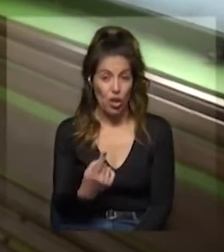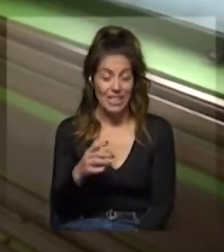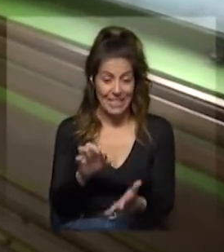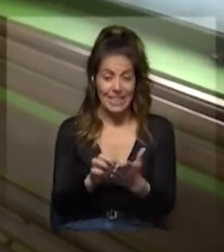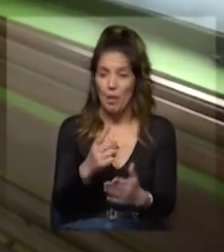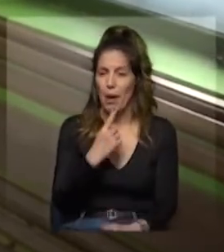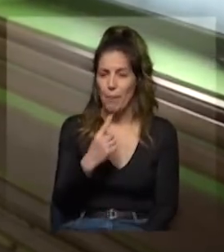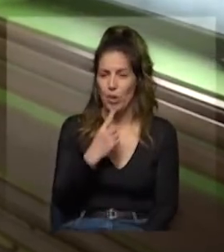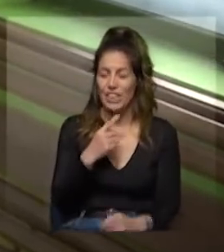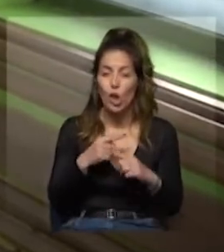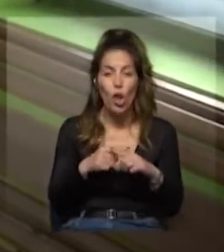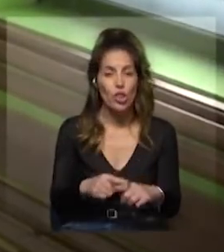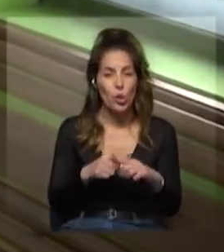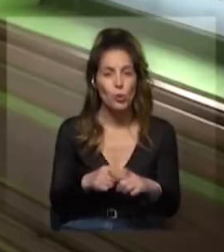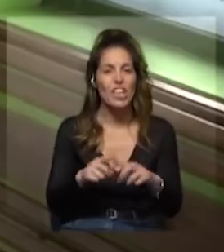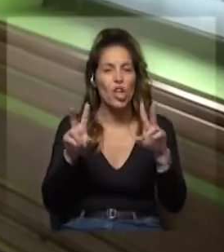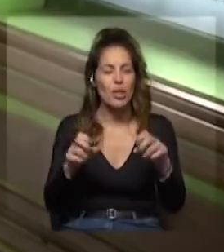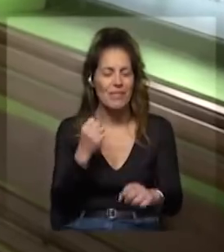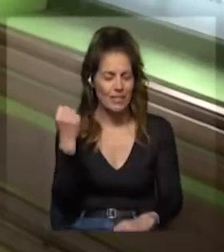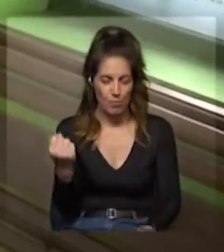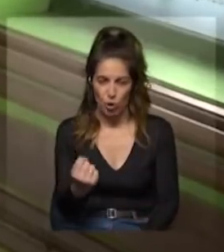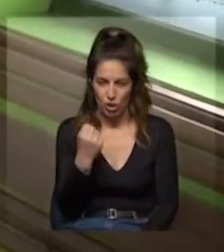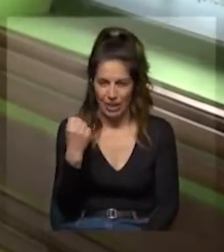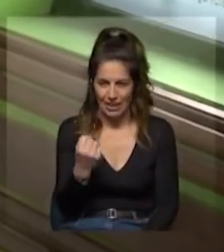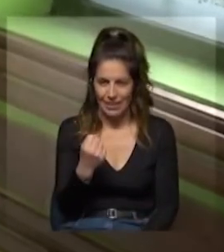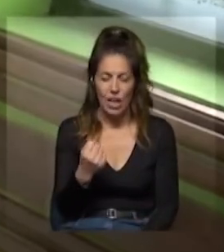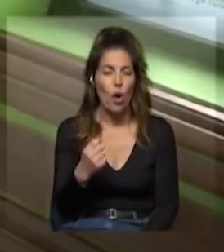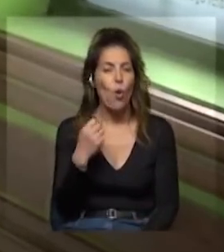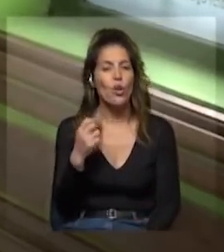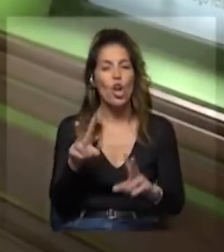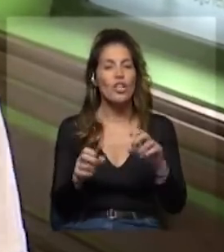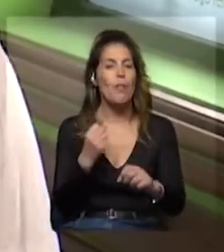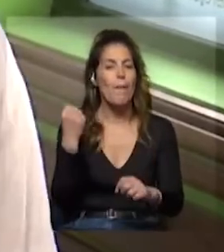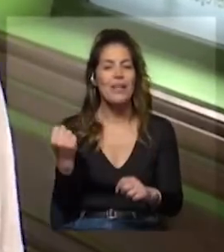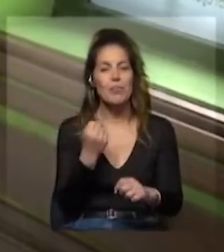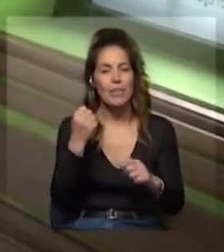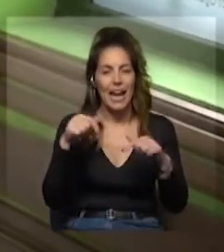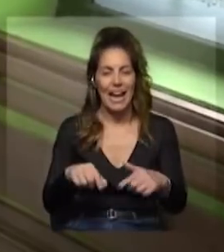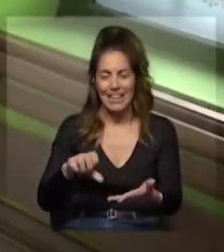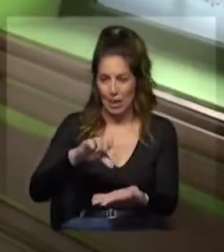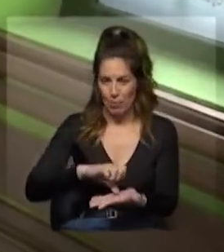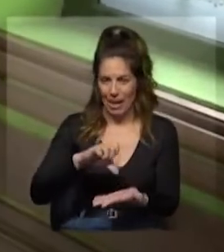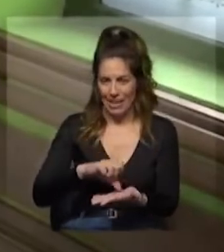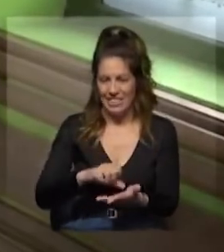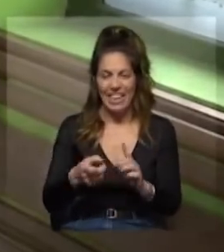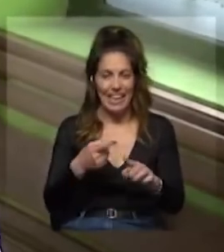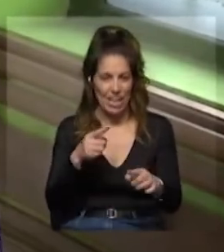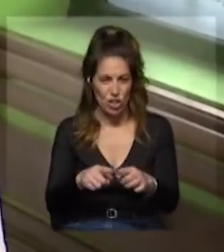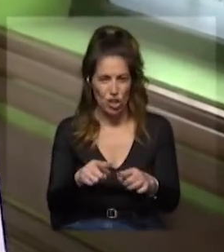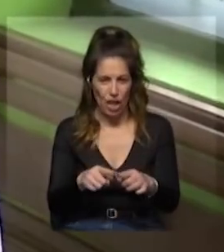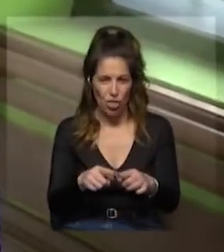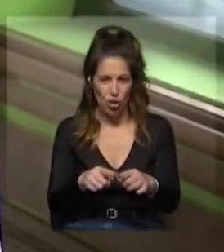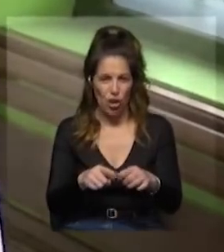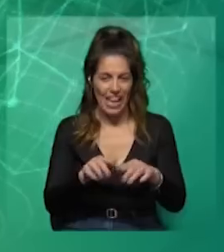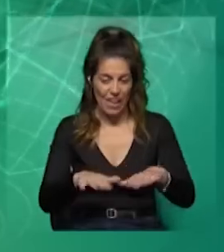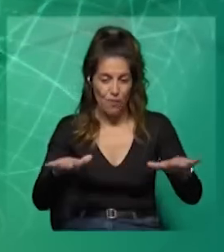político esté discutiendo temas importantes uno de los temas más importantes que tenemos en el país tiene que ver con con